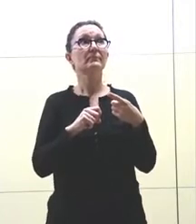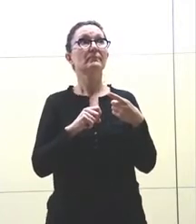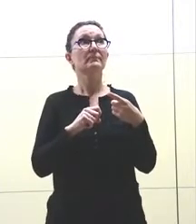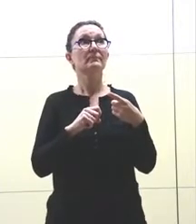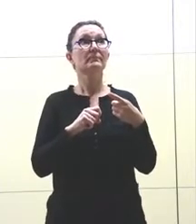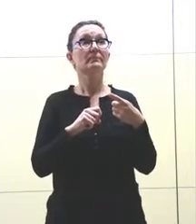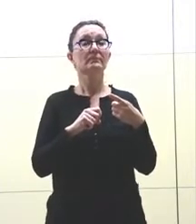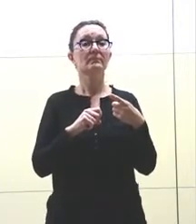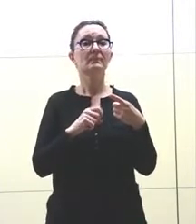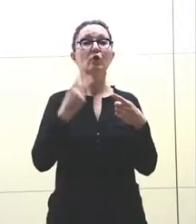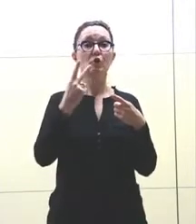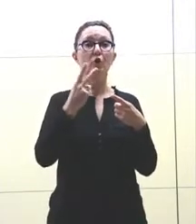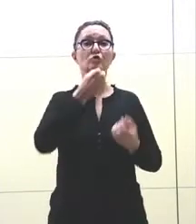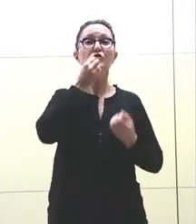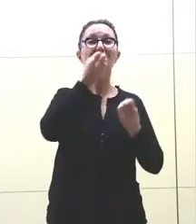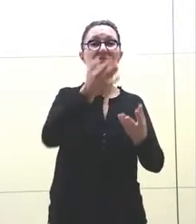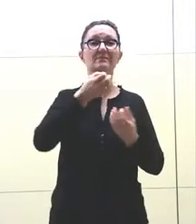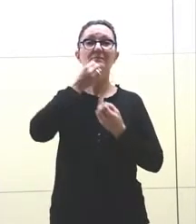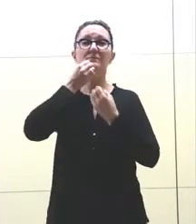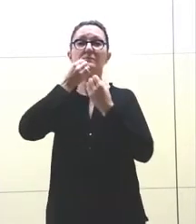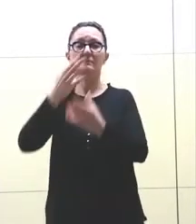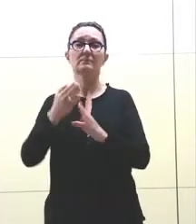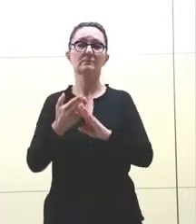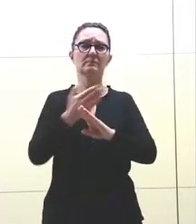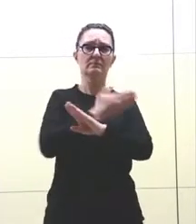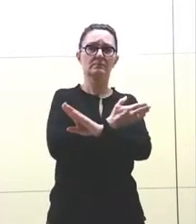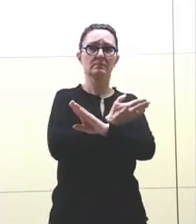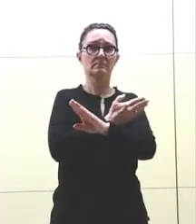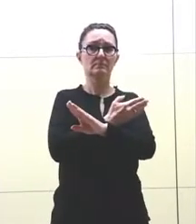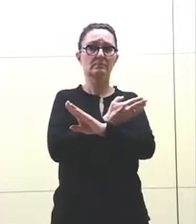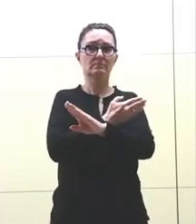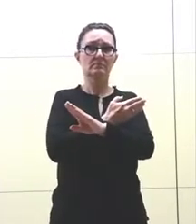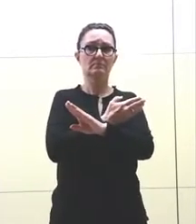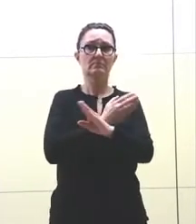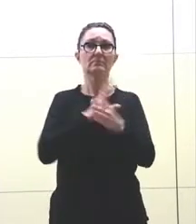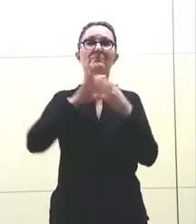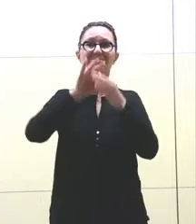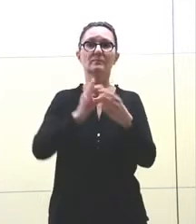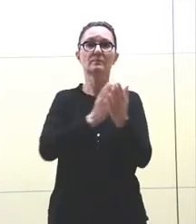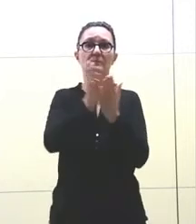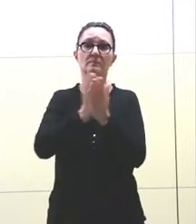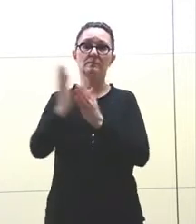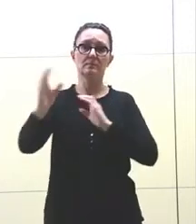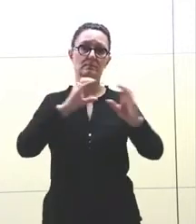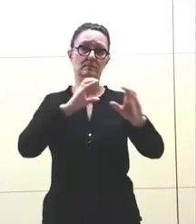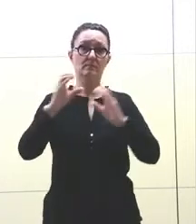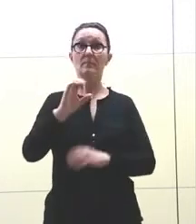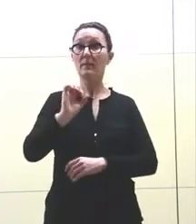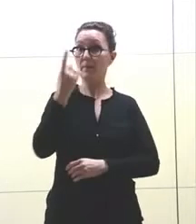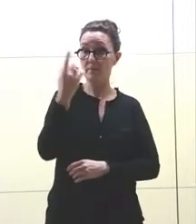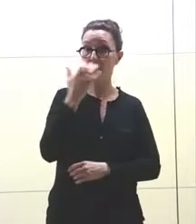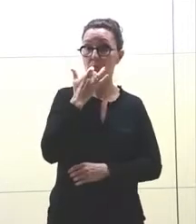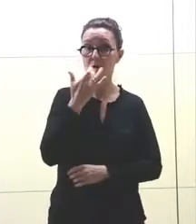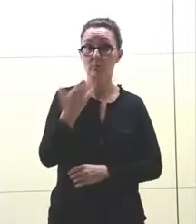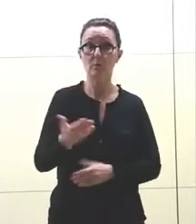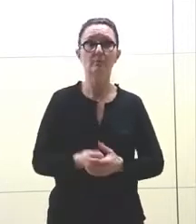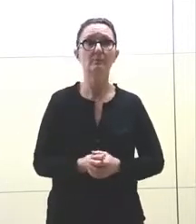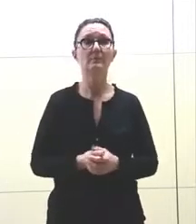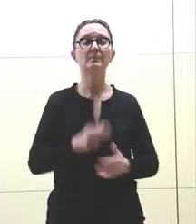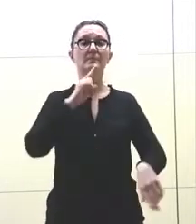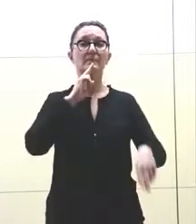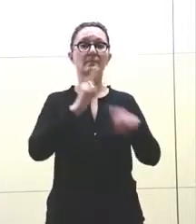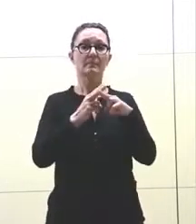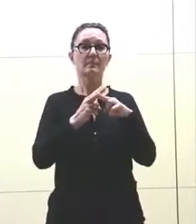con 2 declaraciones que han tenido mucho eco en los medios de comunicación recientemente. La primera es una que se llama